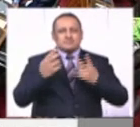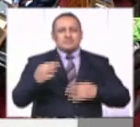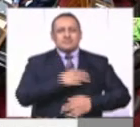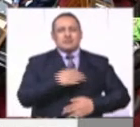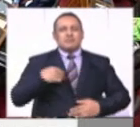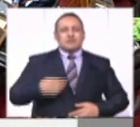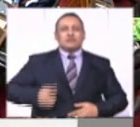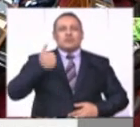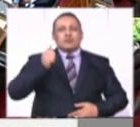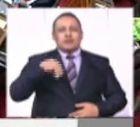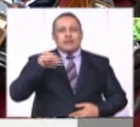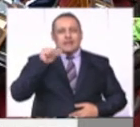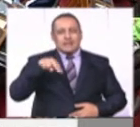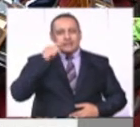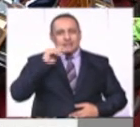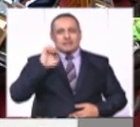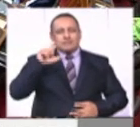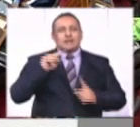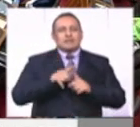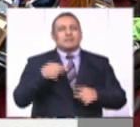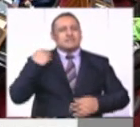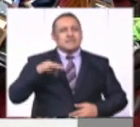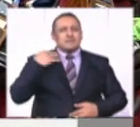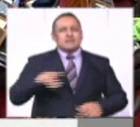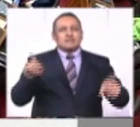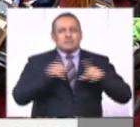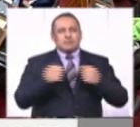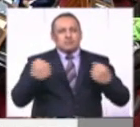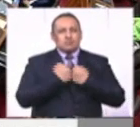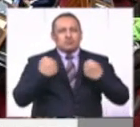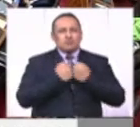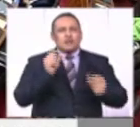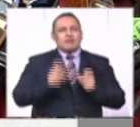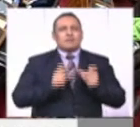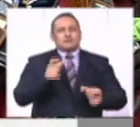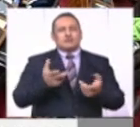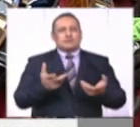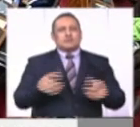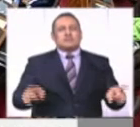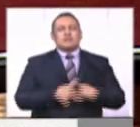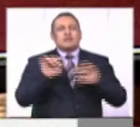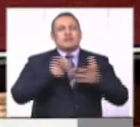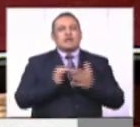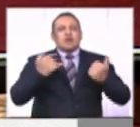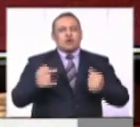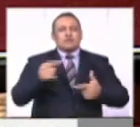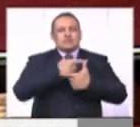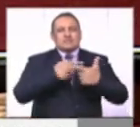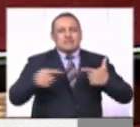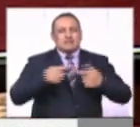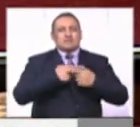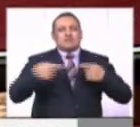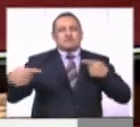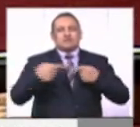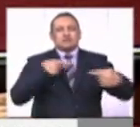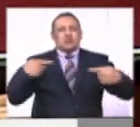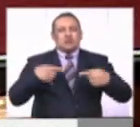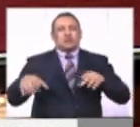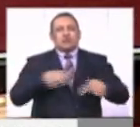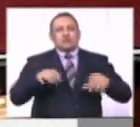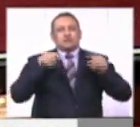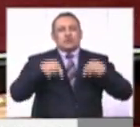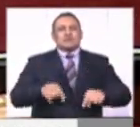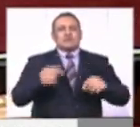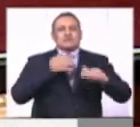Aníbal Torres sucesivamente confrontó a la población creó división lo hizo aquí